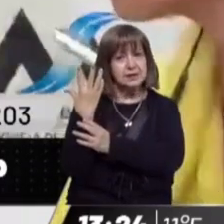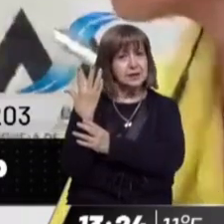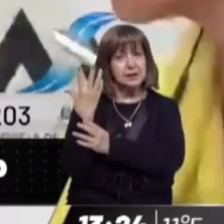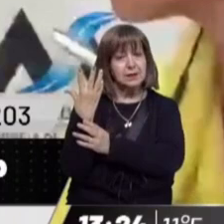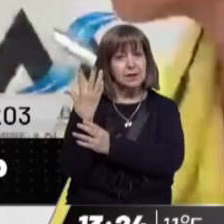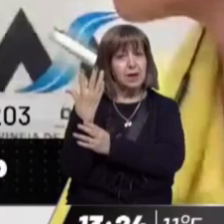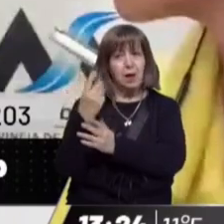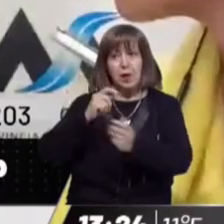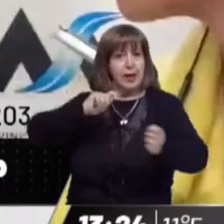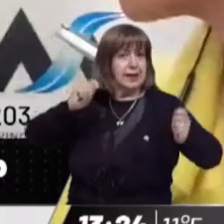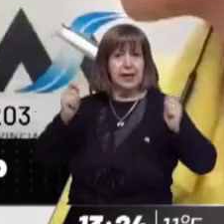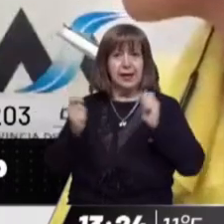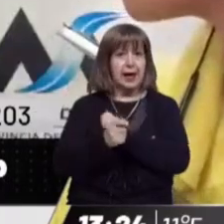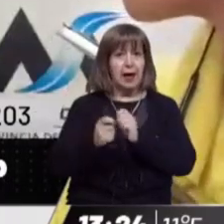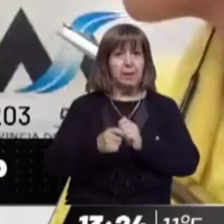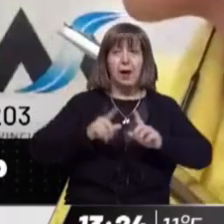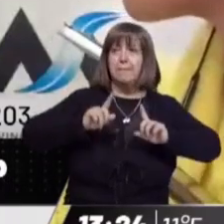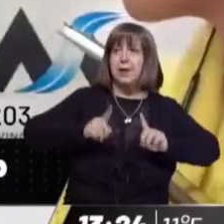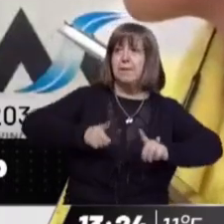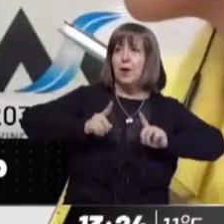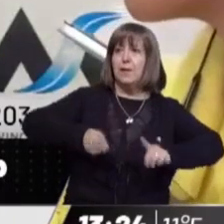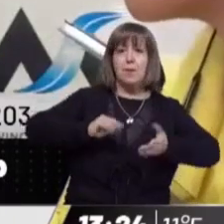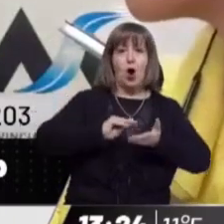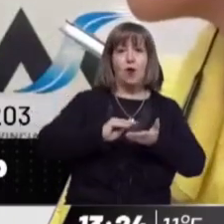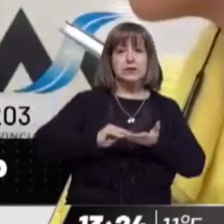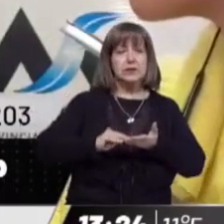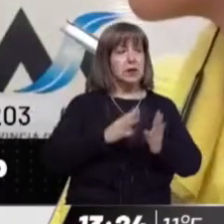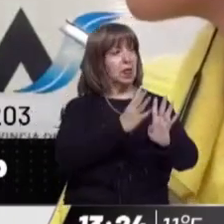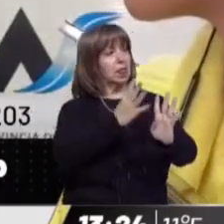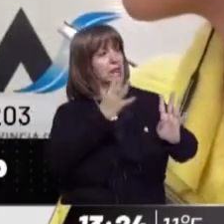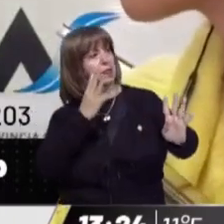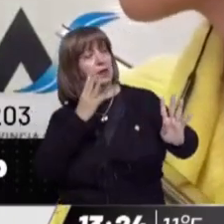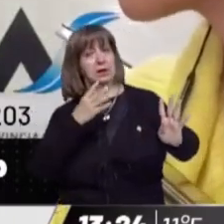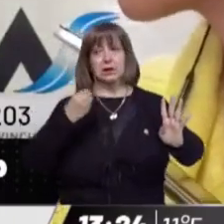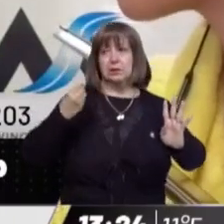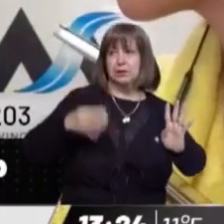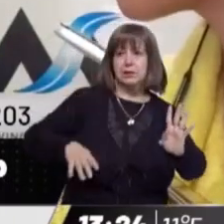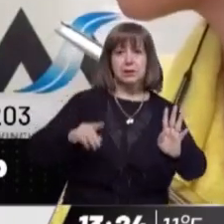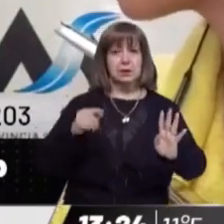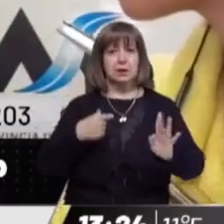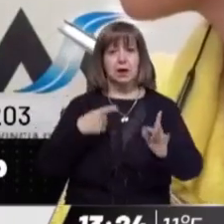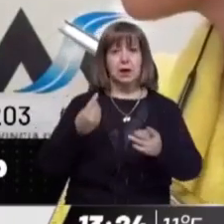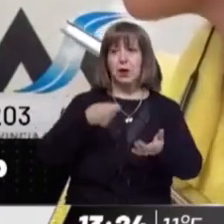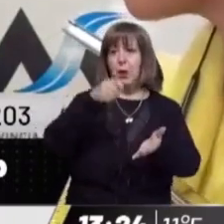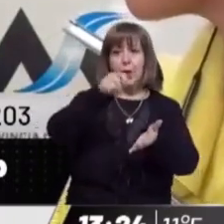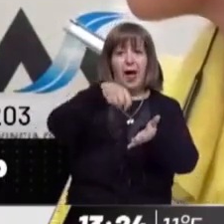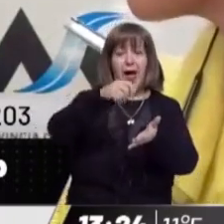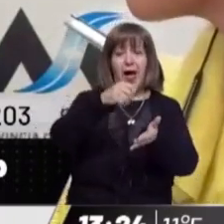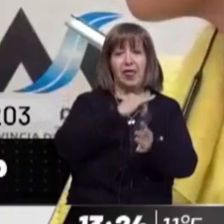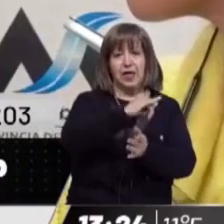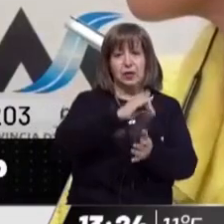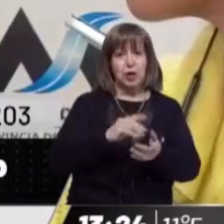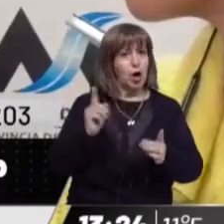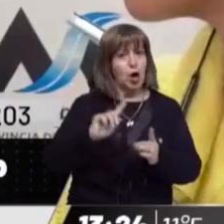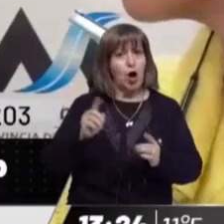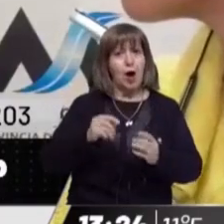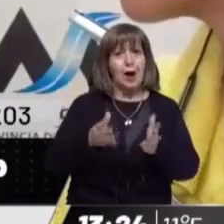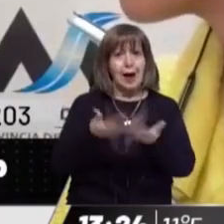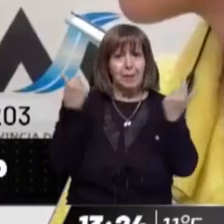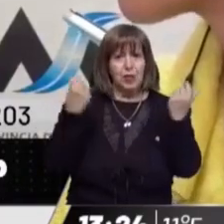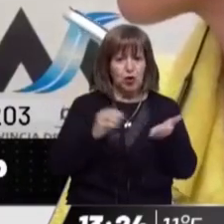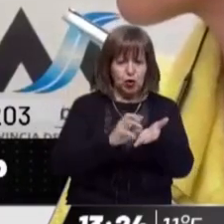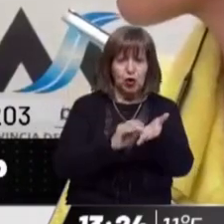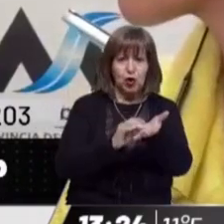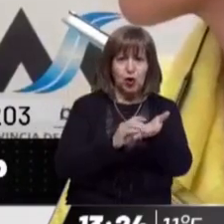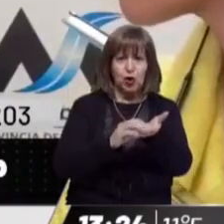si no genera cambios, si no genera transformaciones para aggiornarse a la delincuencia, combatir la delincuencia,